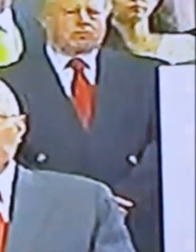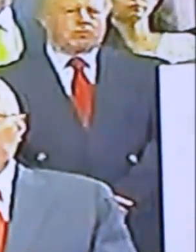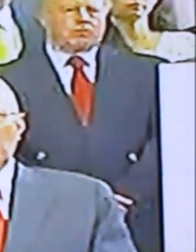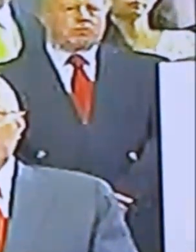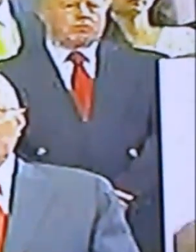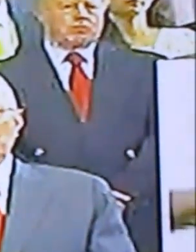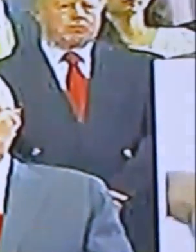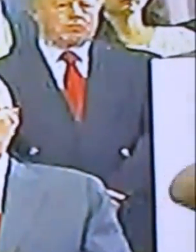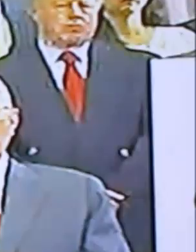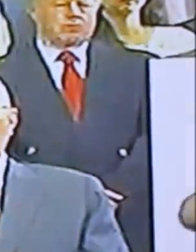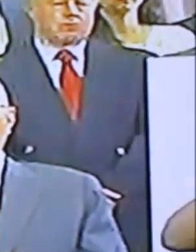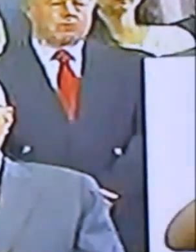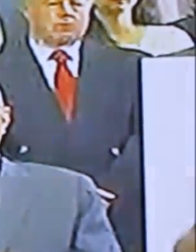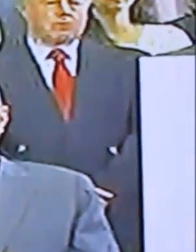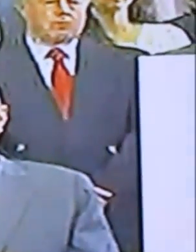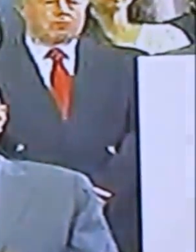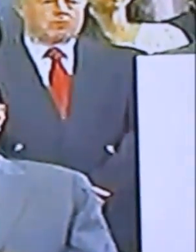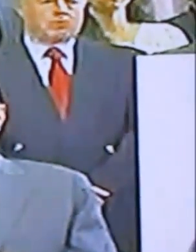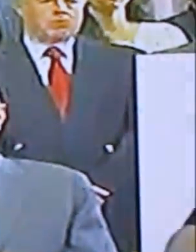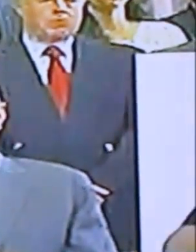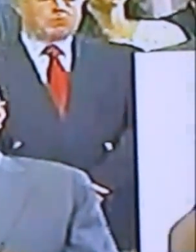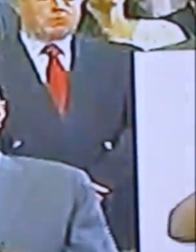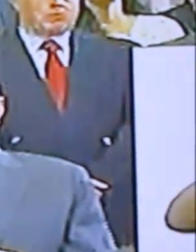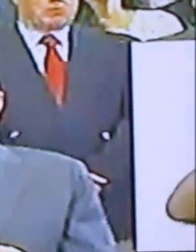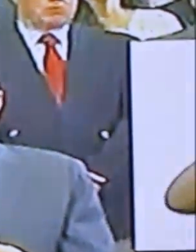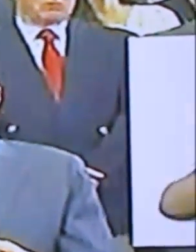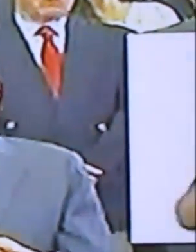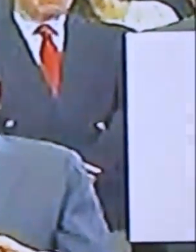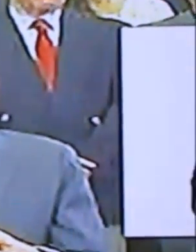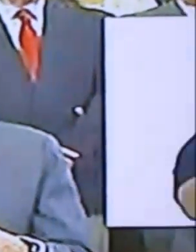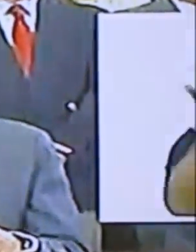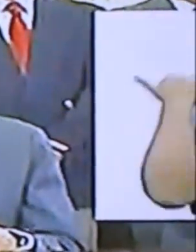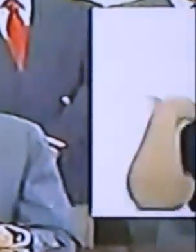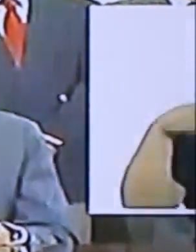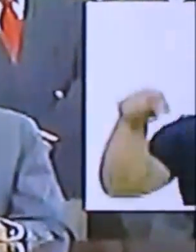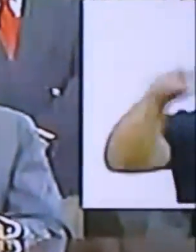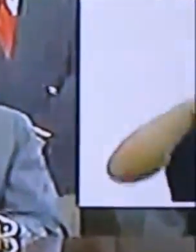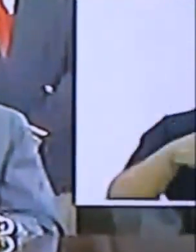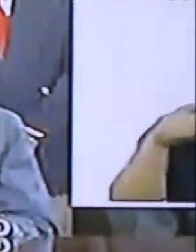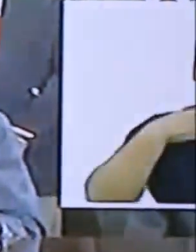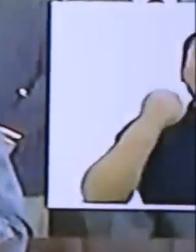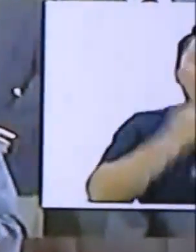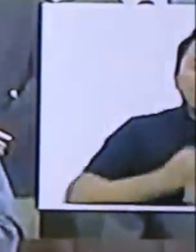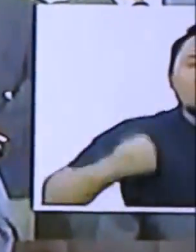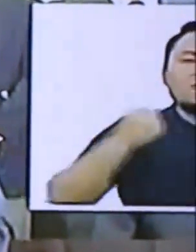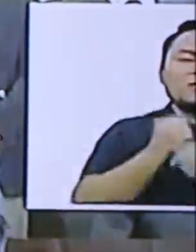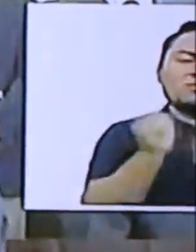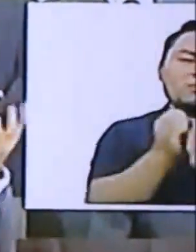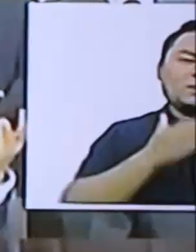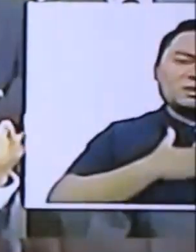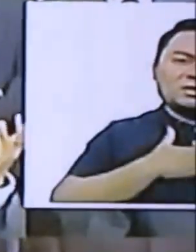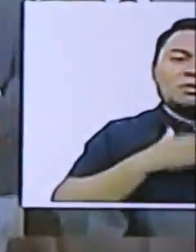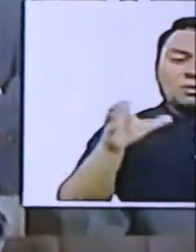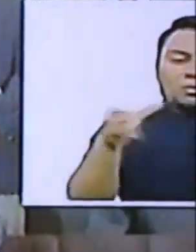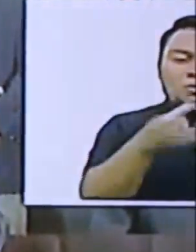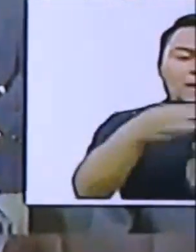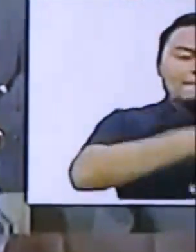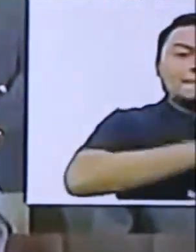mis 2 campañas, a quienes se han esforzado conmigo como ministros